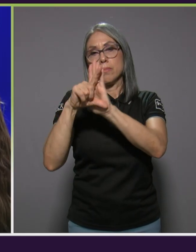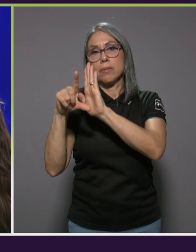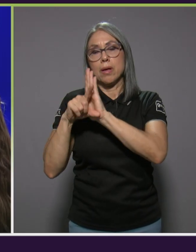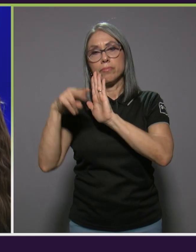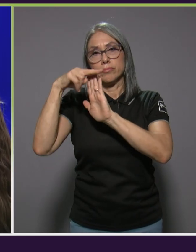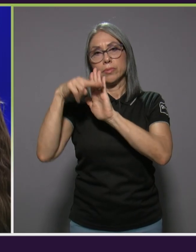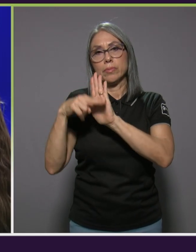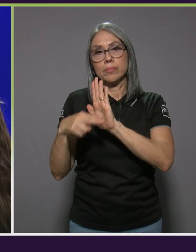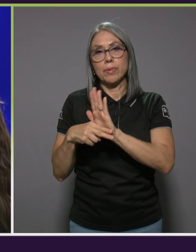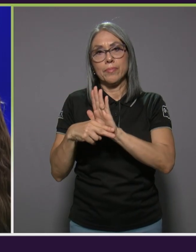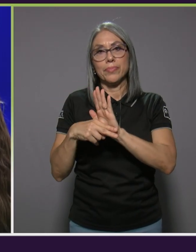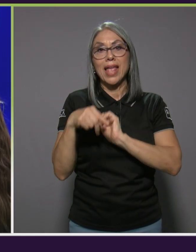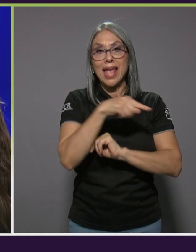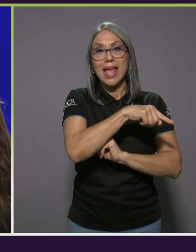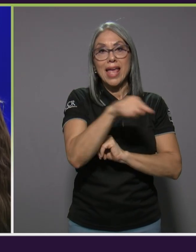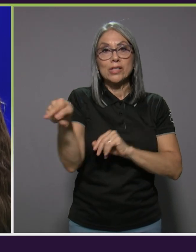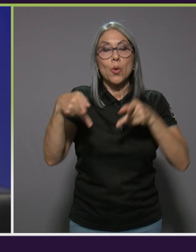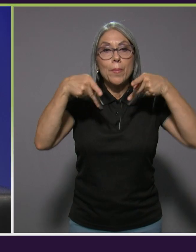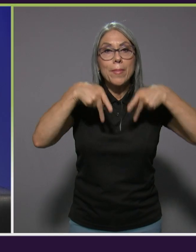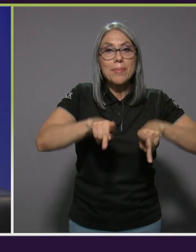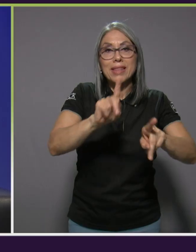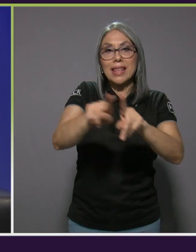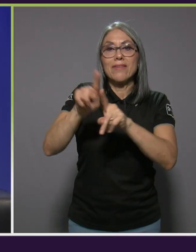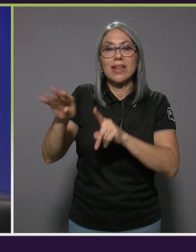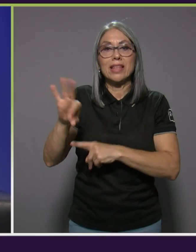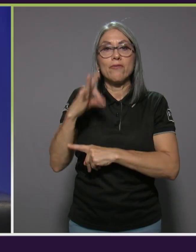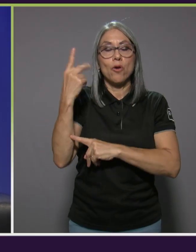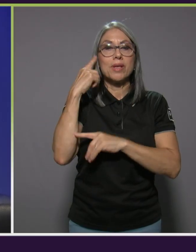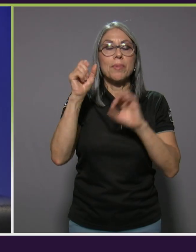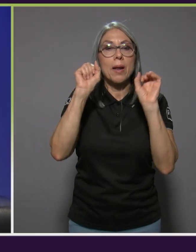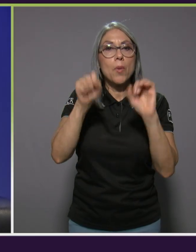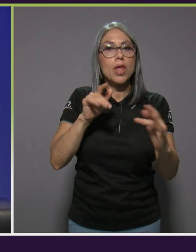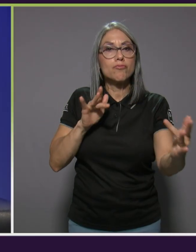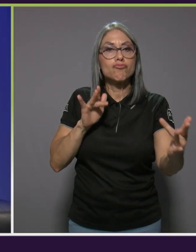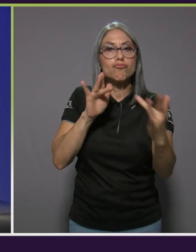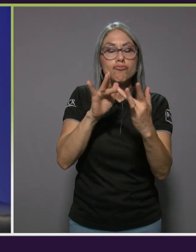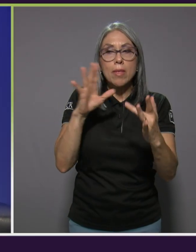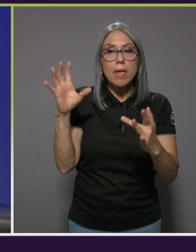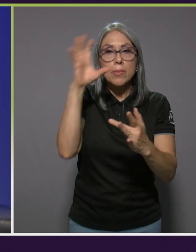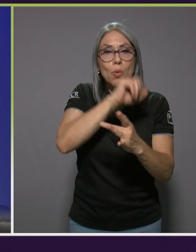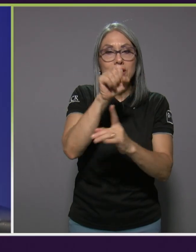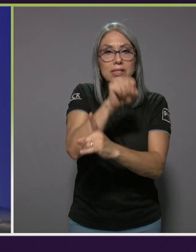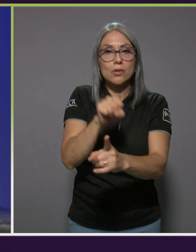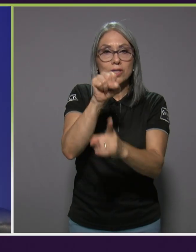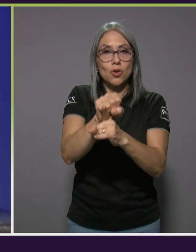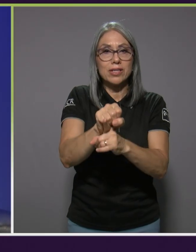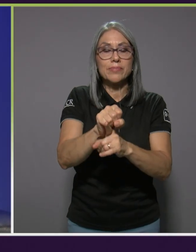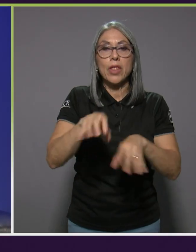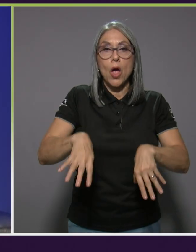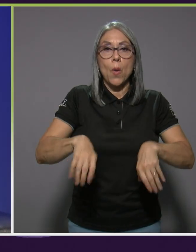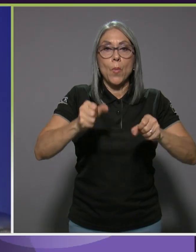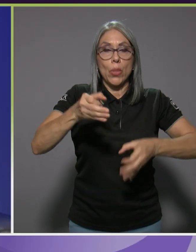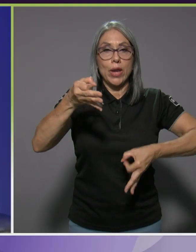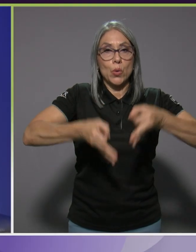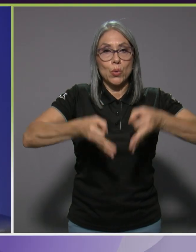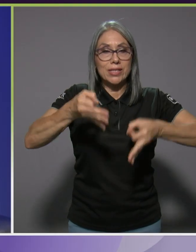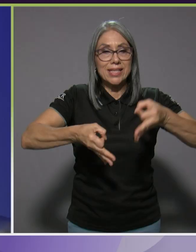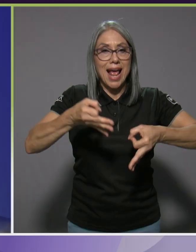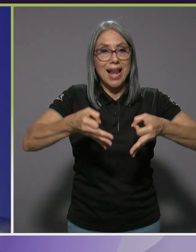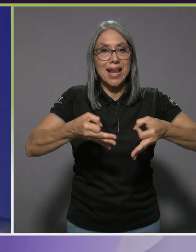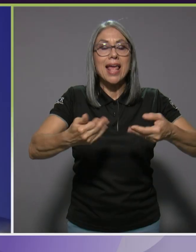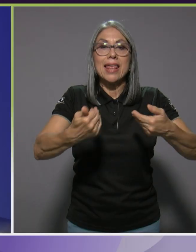permite canales para gestionar ese tipo de situaciones. El Poder Judicial tiene